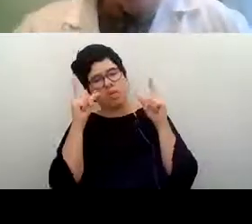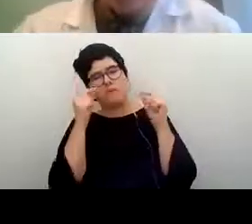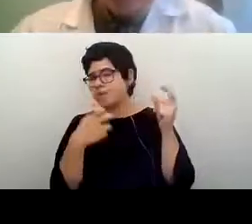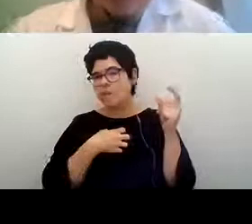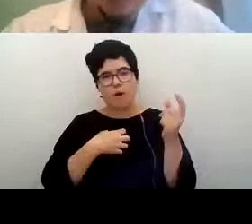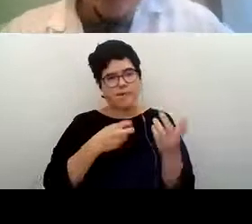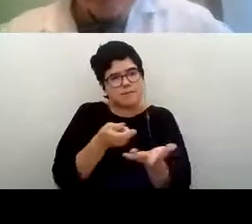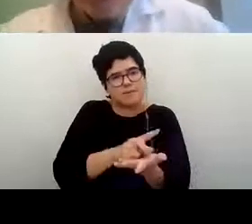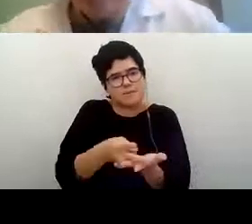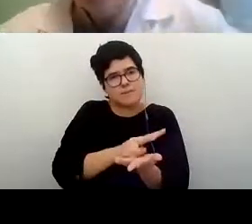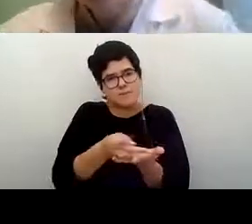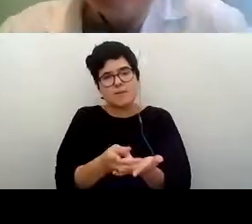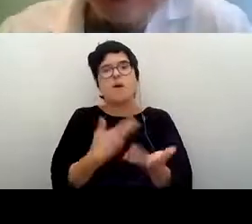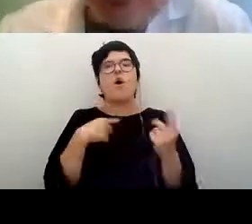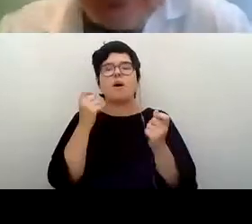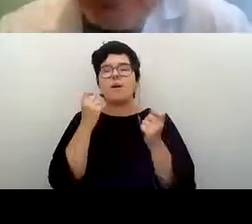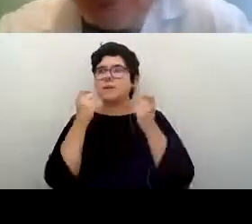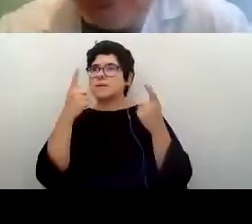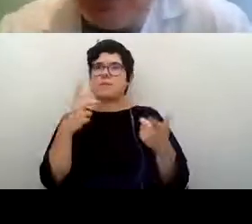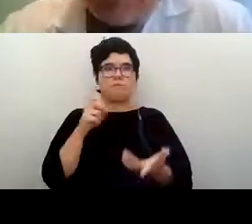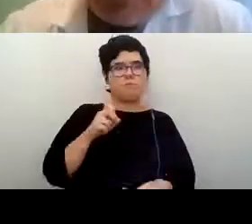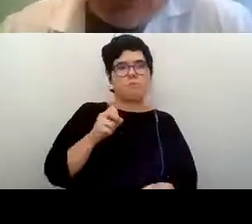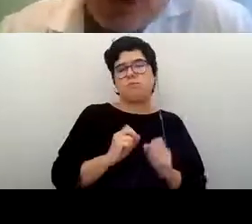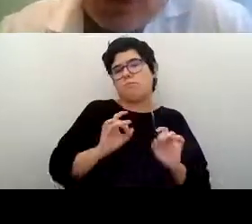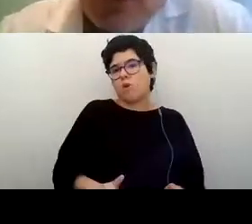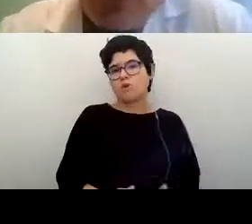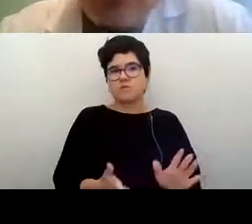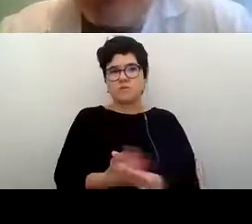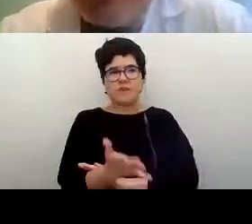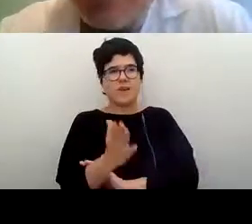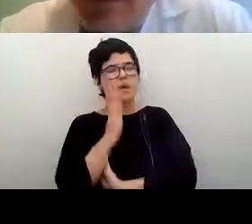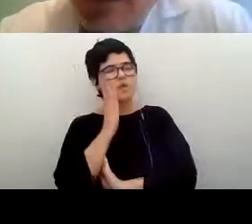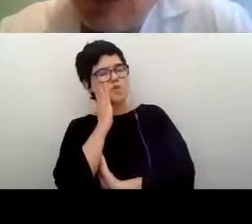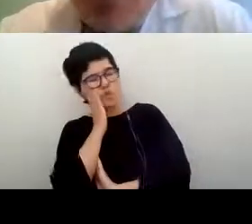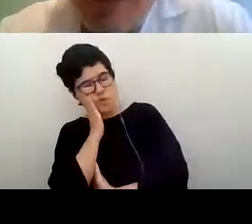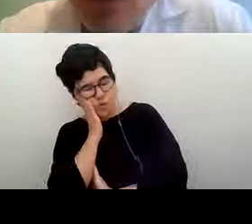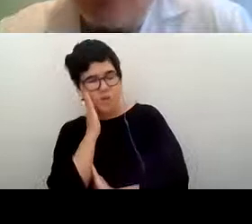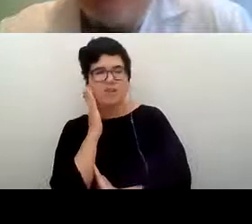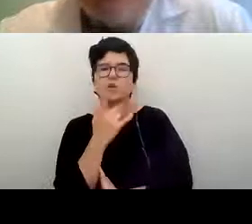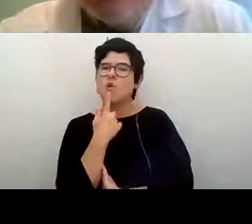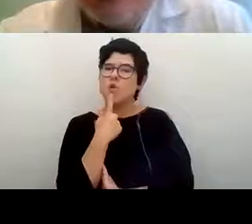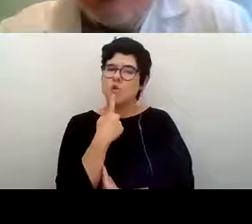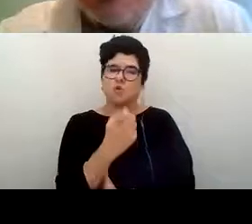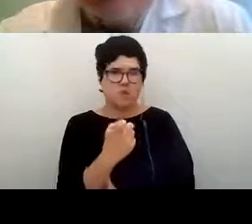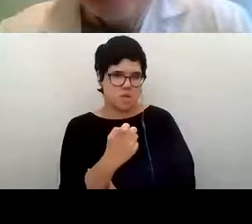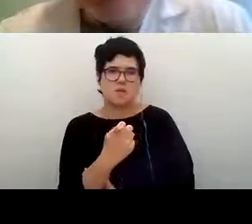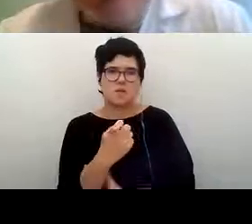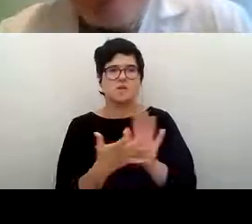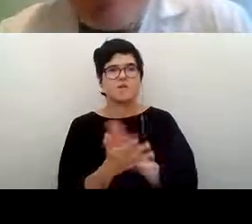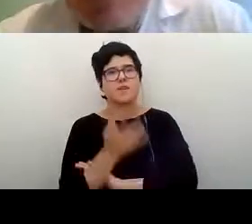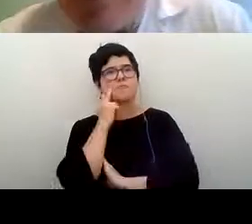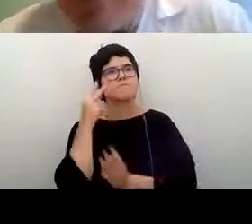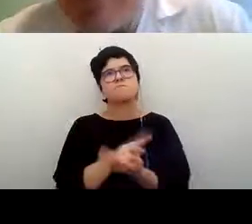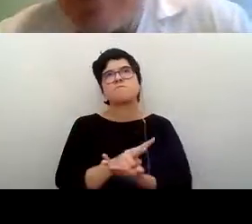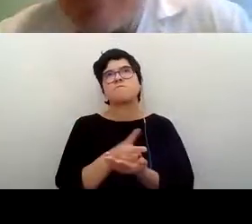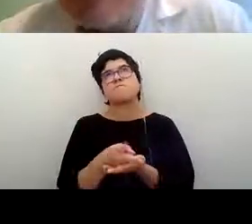lo habíamos comentado en algún otro webinar, pero el insomnio de conciliación, es decir, nos acostamos y nos cuesta dormirnos un rato, suele asociarse